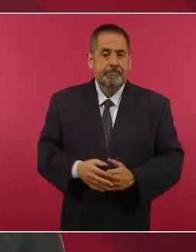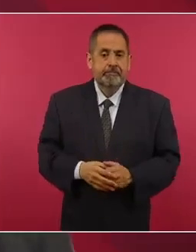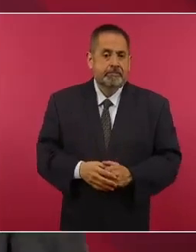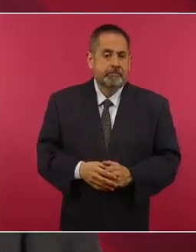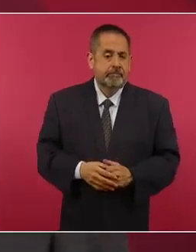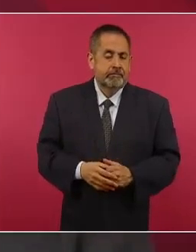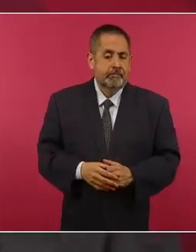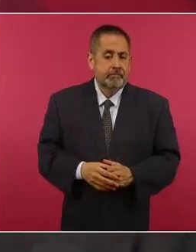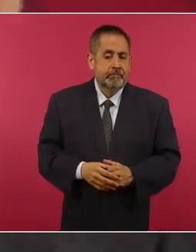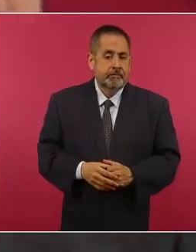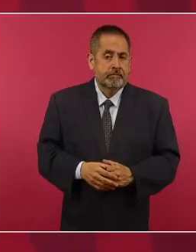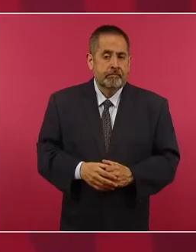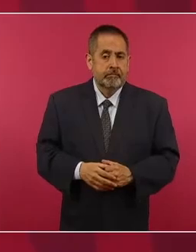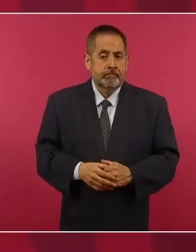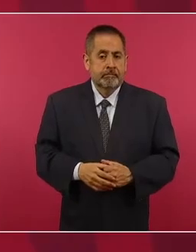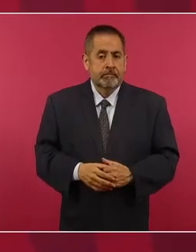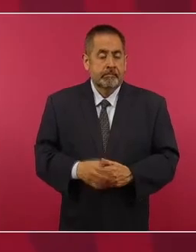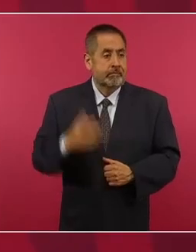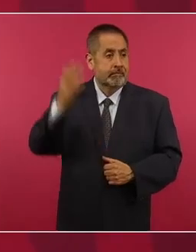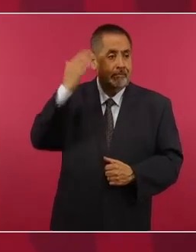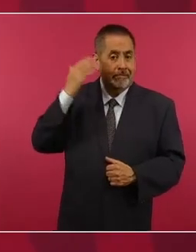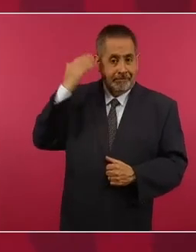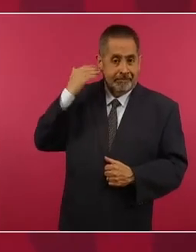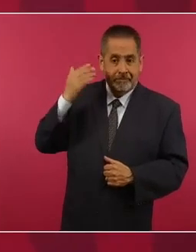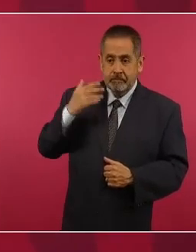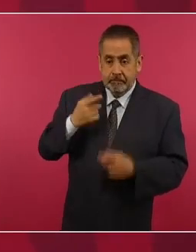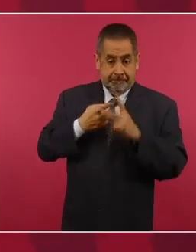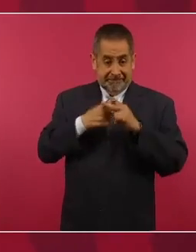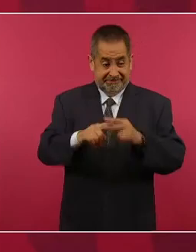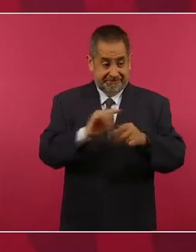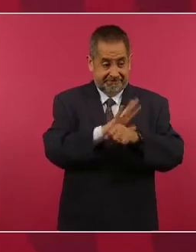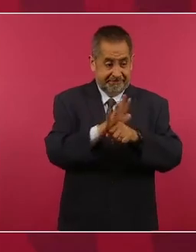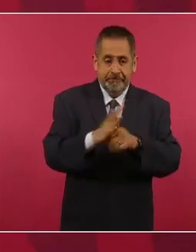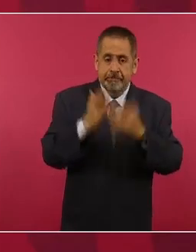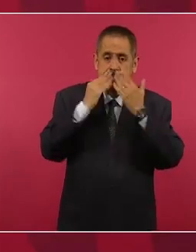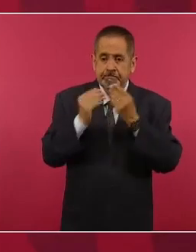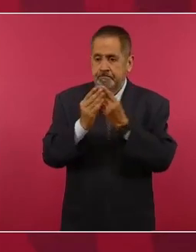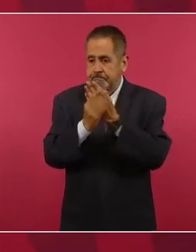No se tenía al principio el equipo